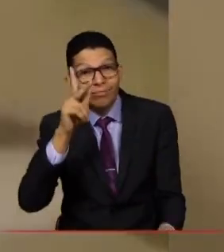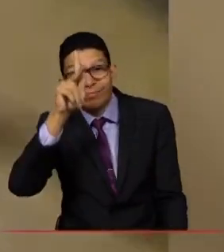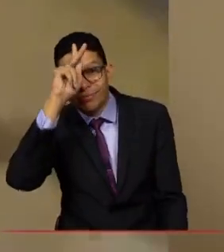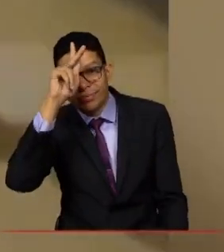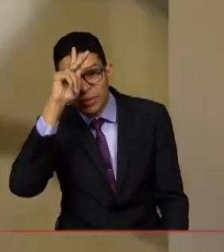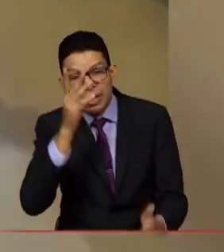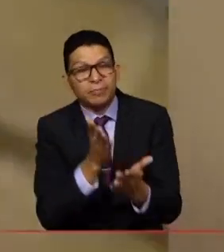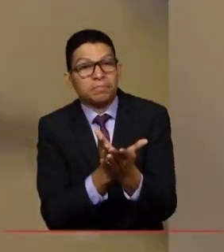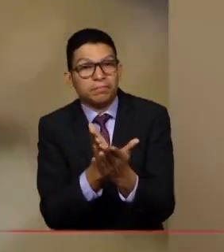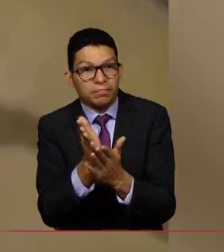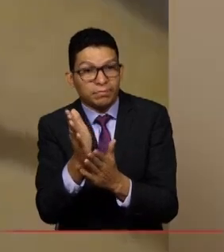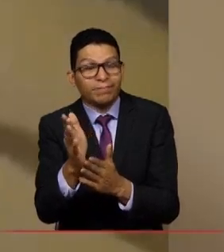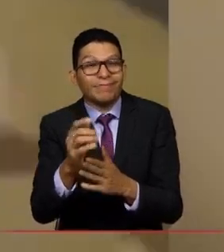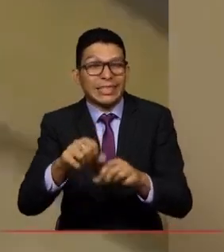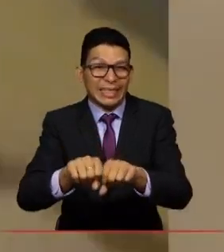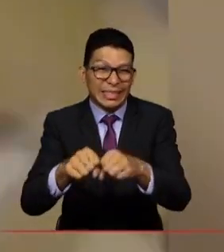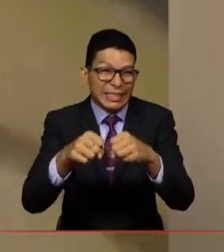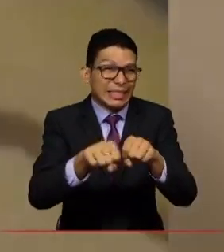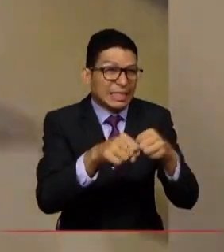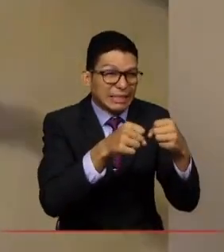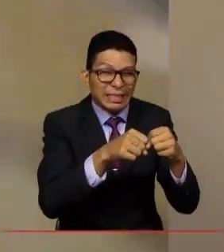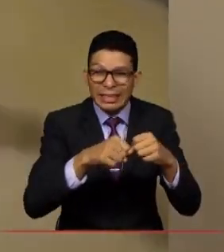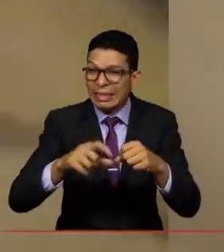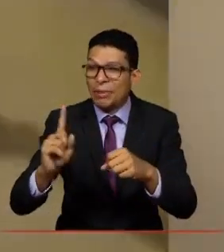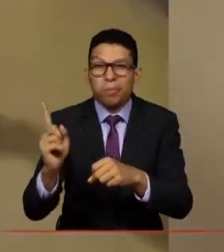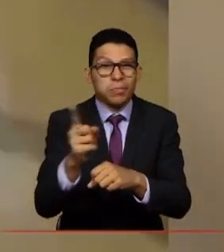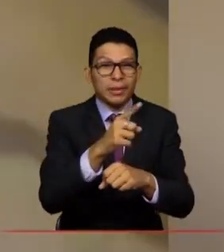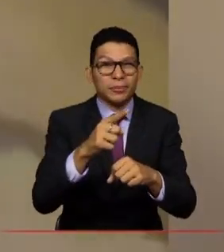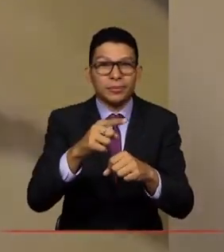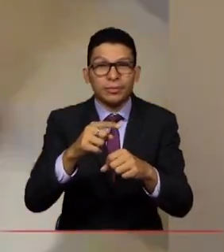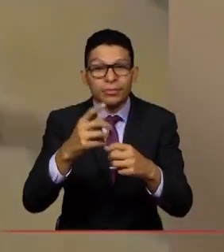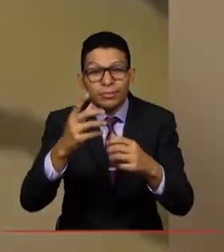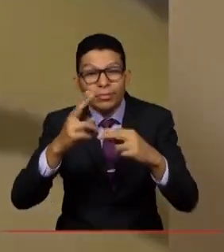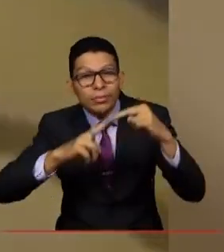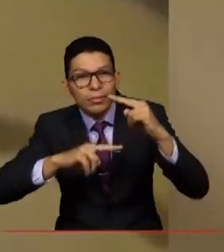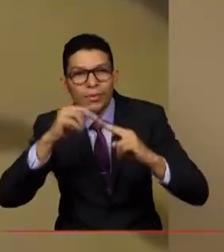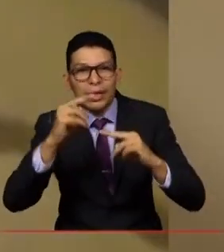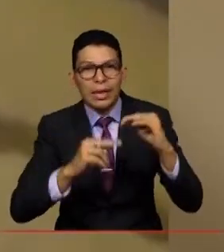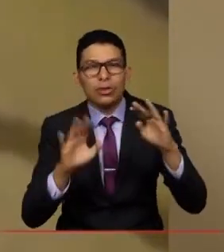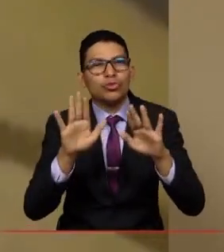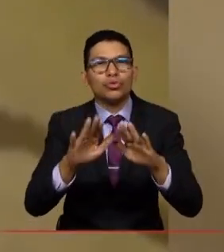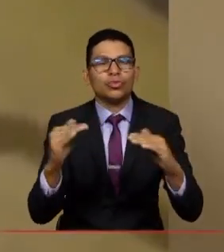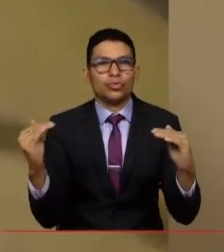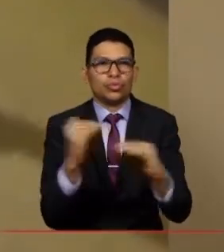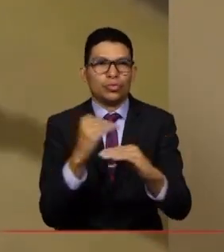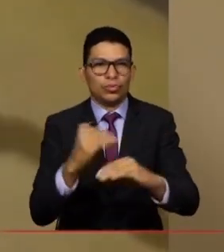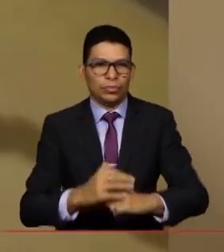donde se estiman daños en varias zonas, especialmente en la infraestructura vial.